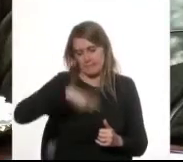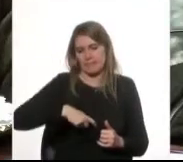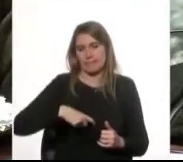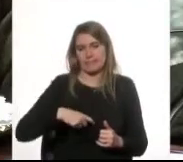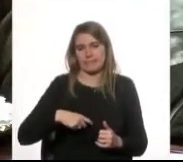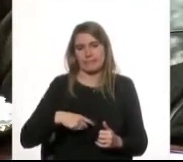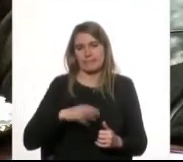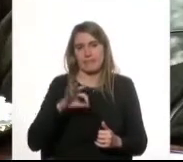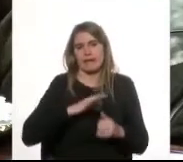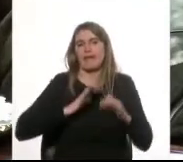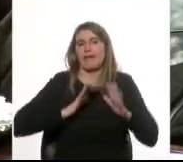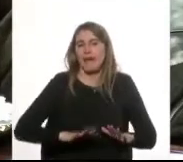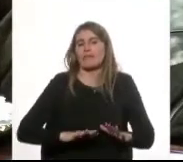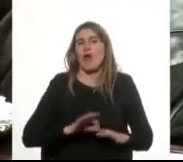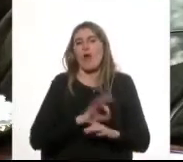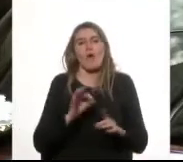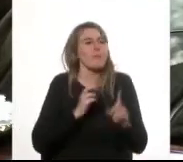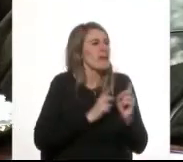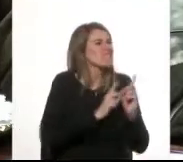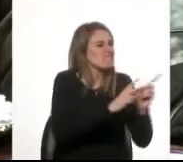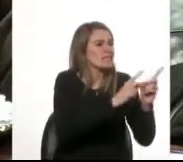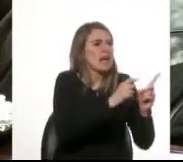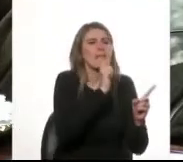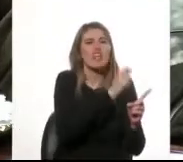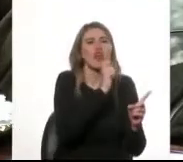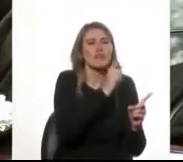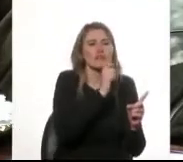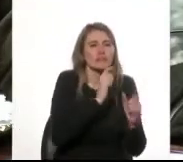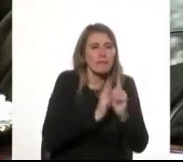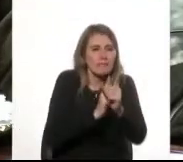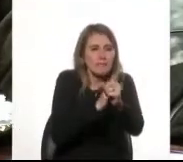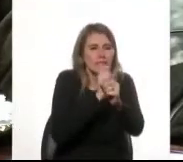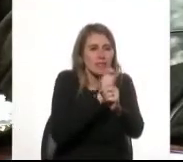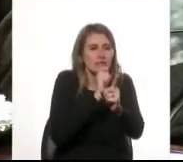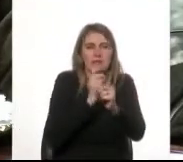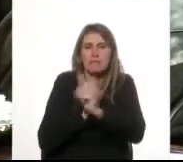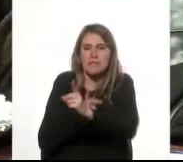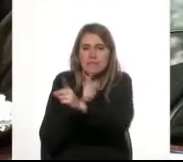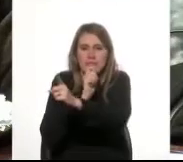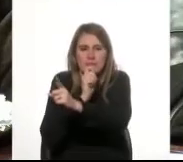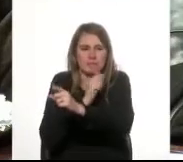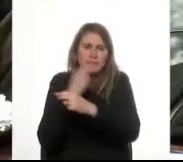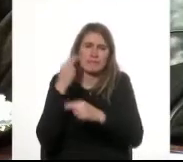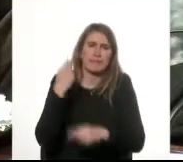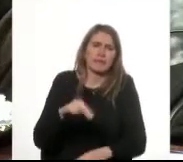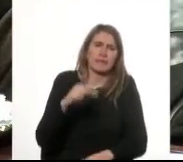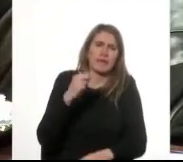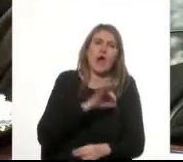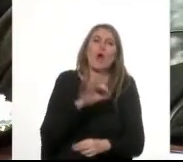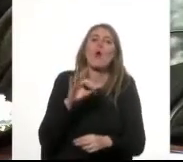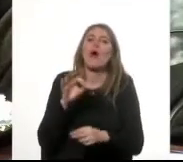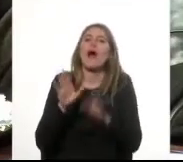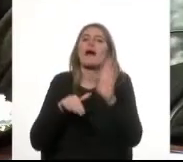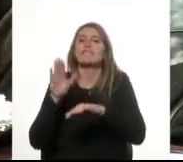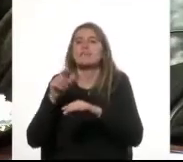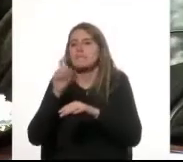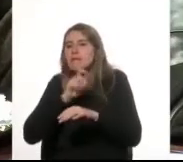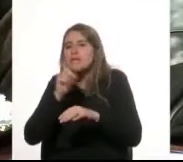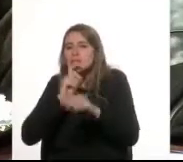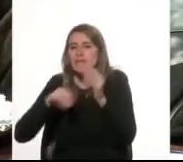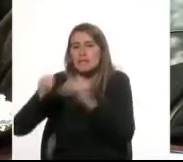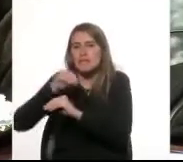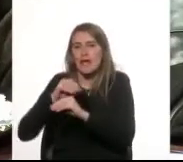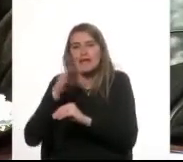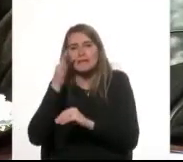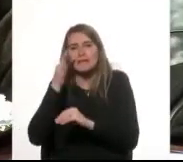jamás anduve persiguiendo periodistas y manejo crudos testimonios